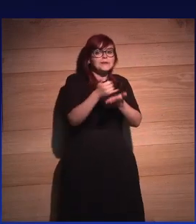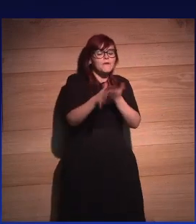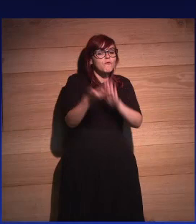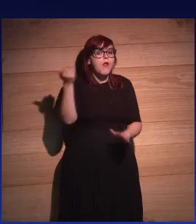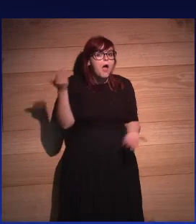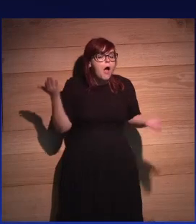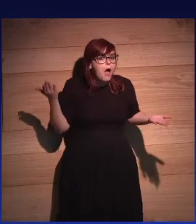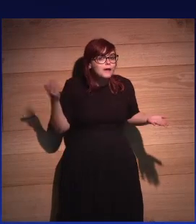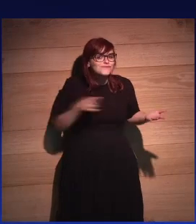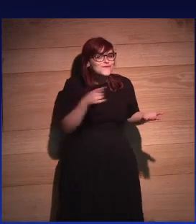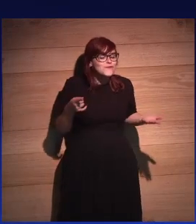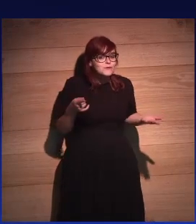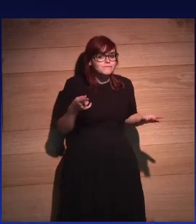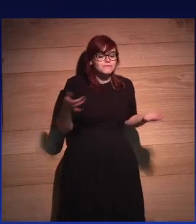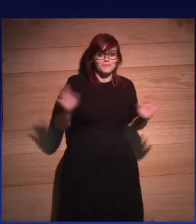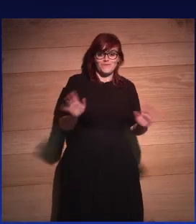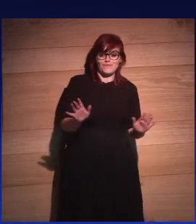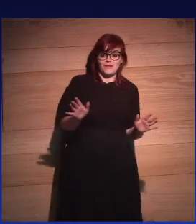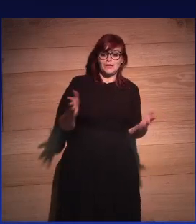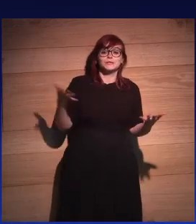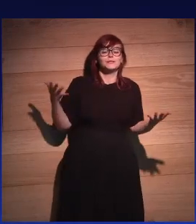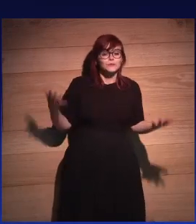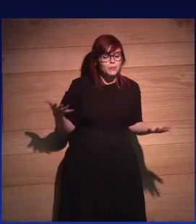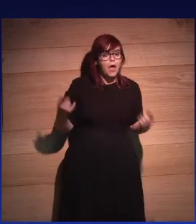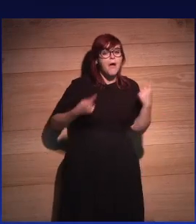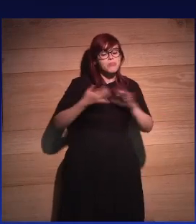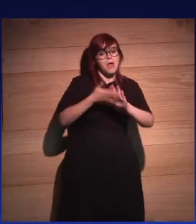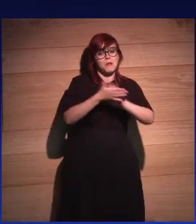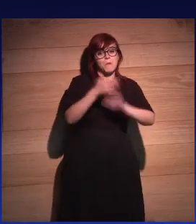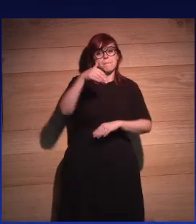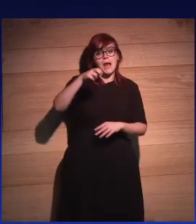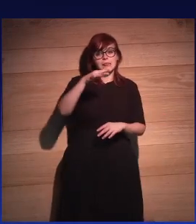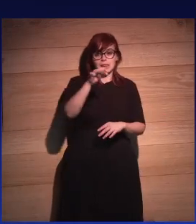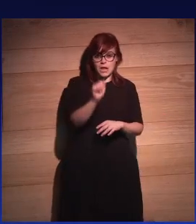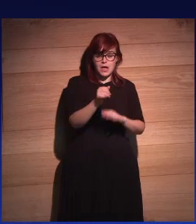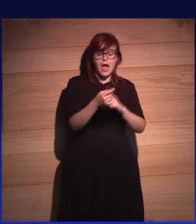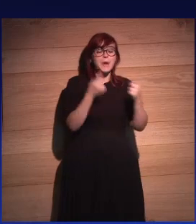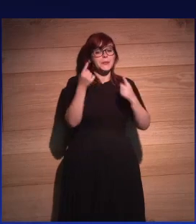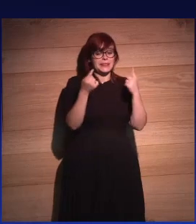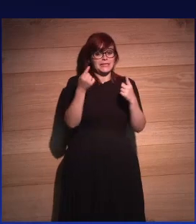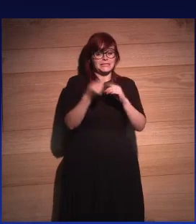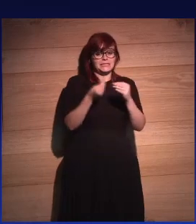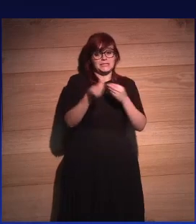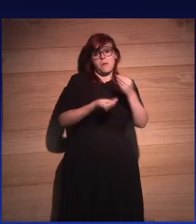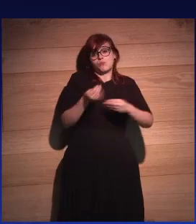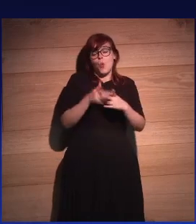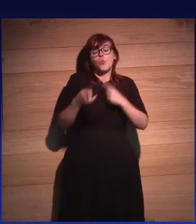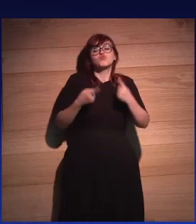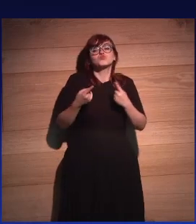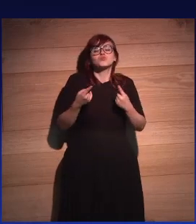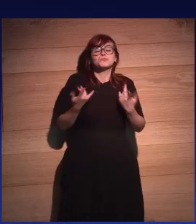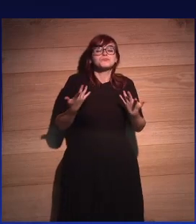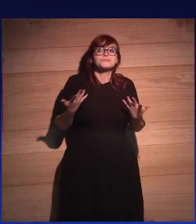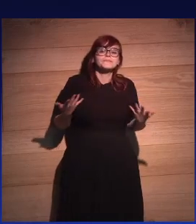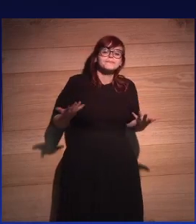No. Entonces, hemos llegado, a veces lo hablamos también antes Marta y yo, en gran parte por conveniencia, en